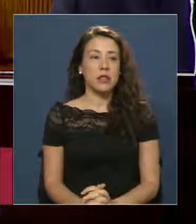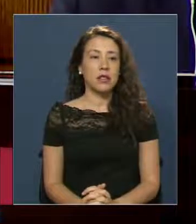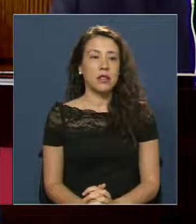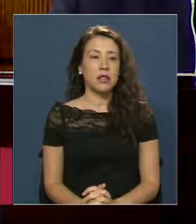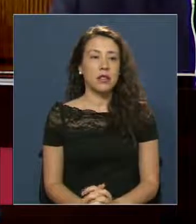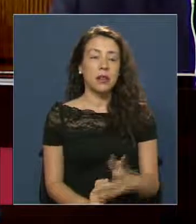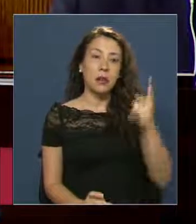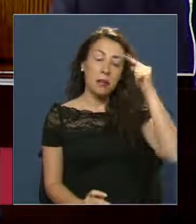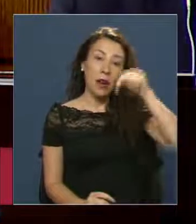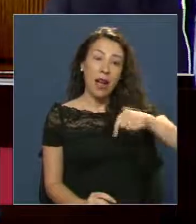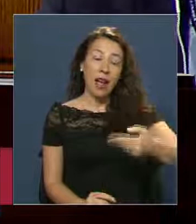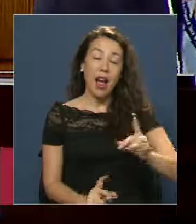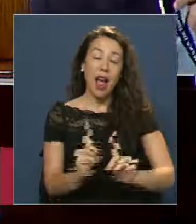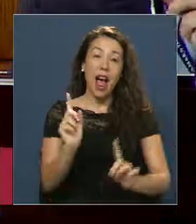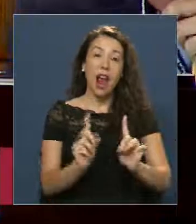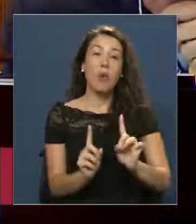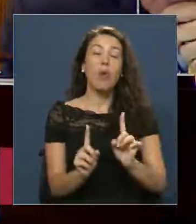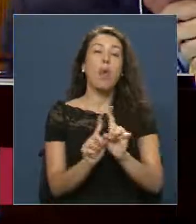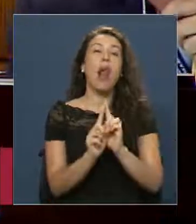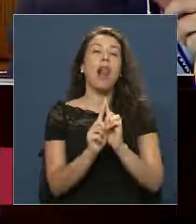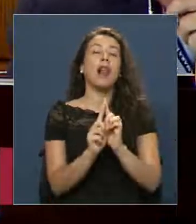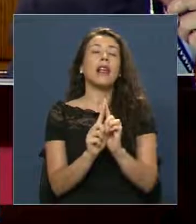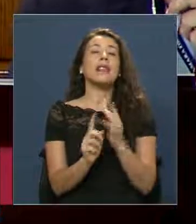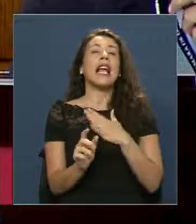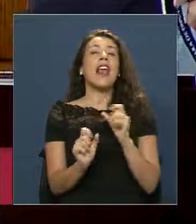Sin embargo, acá algunos se quieren escudar